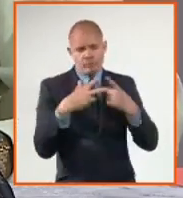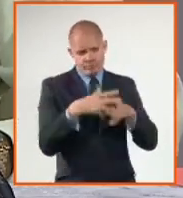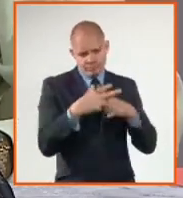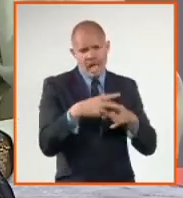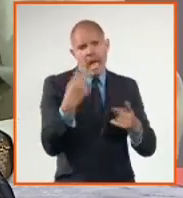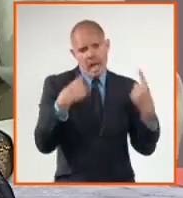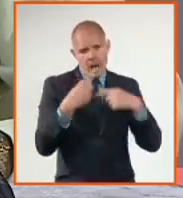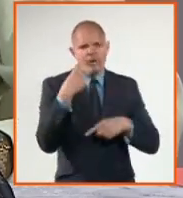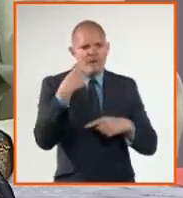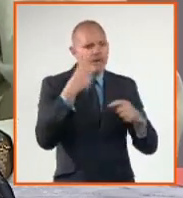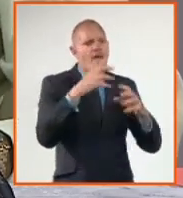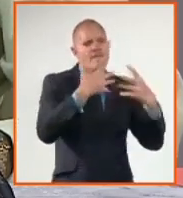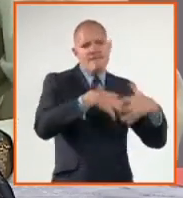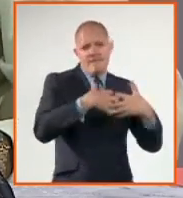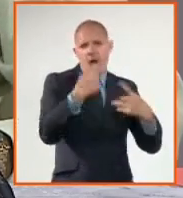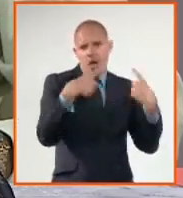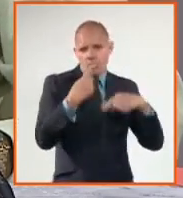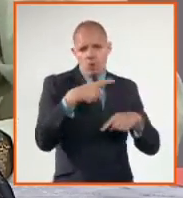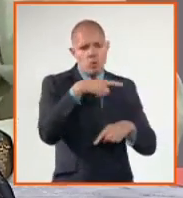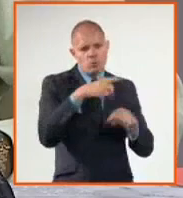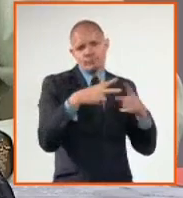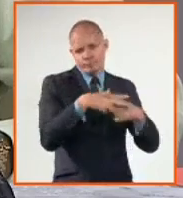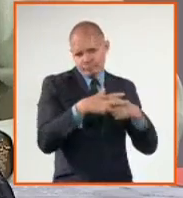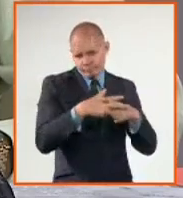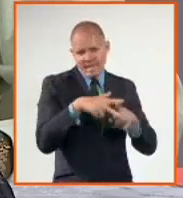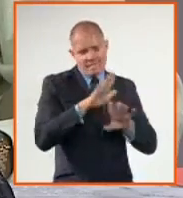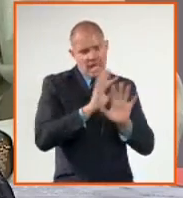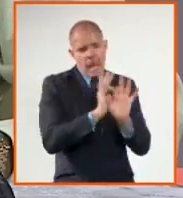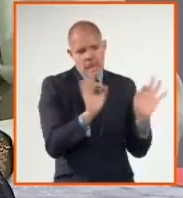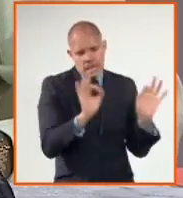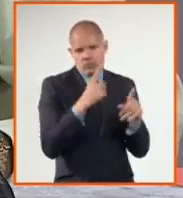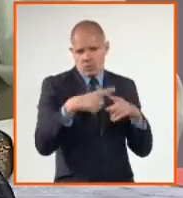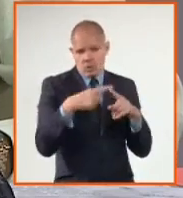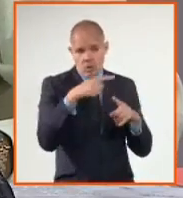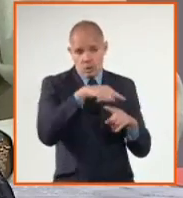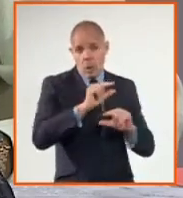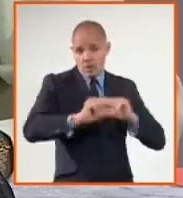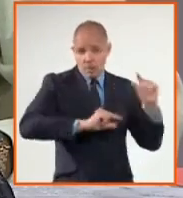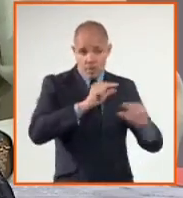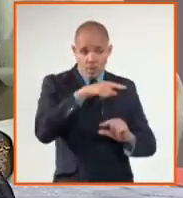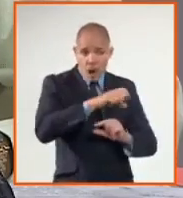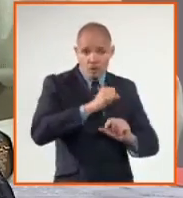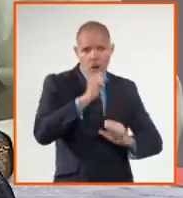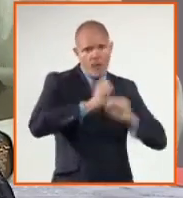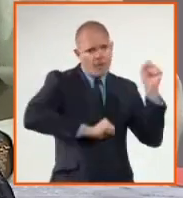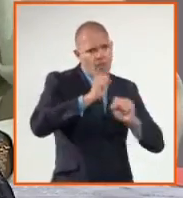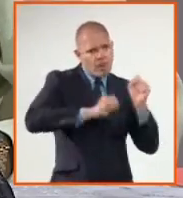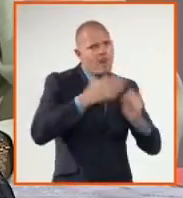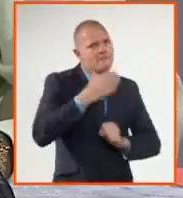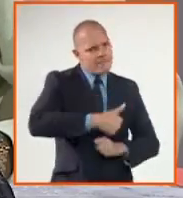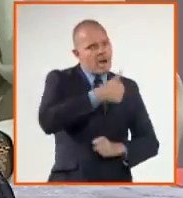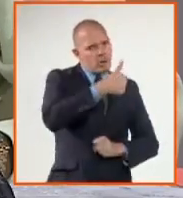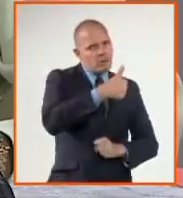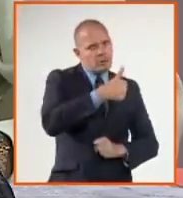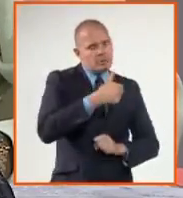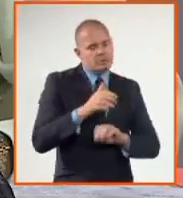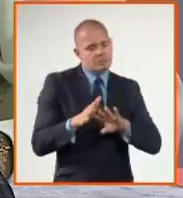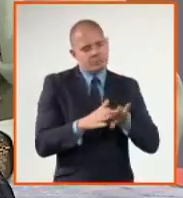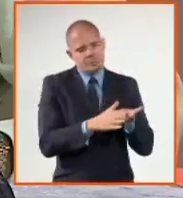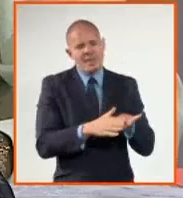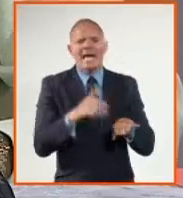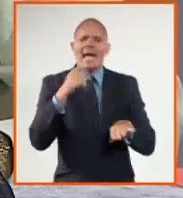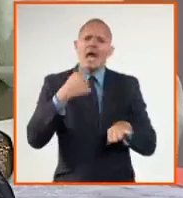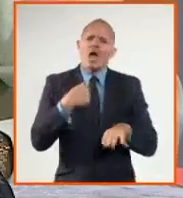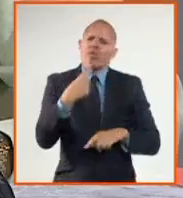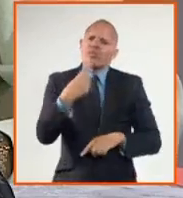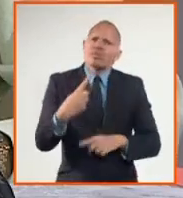mantenimiento que realmente van a elevar la potencia disponible de estas unidades hay que decir que estuve un balance porque no sólo es un problema